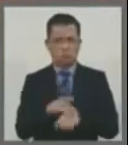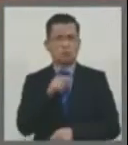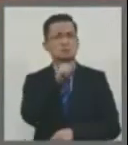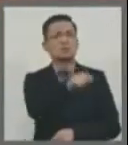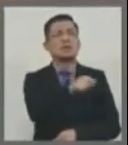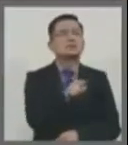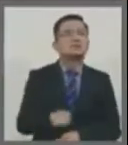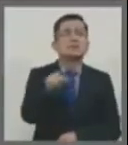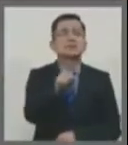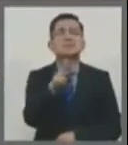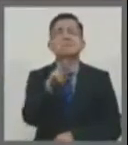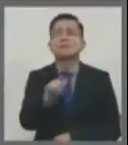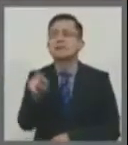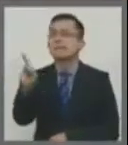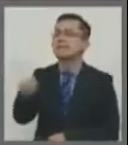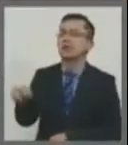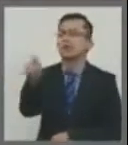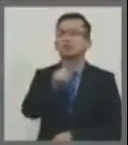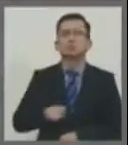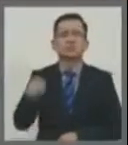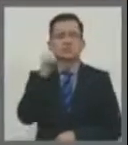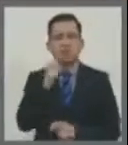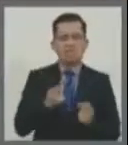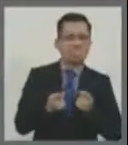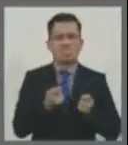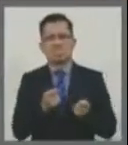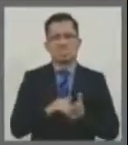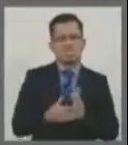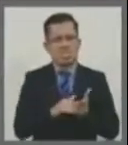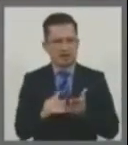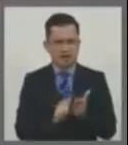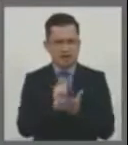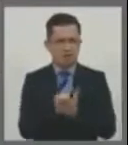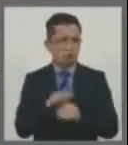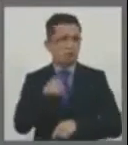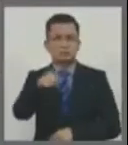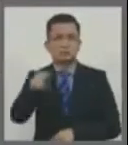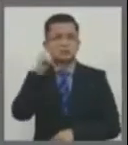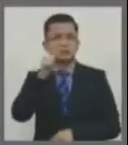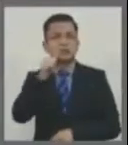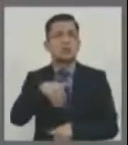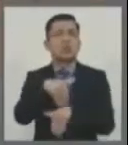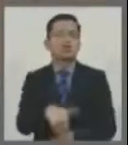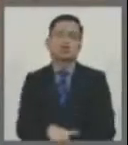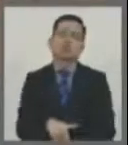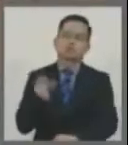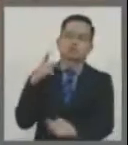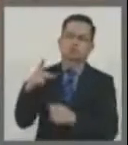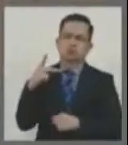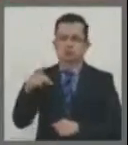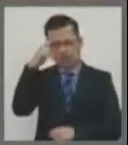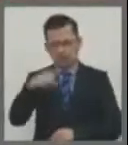y el PAN, han manipulado las leyes en este país, porque ustedes han estado al servicio de un sistema